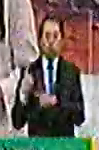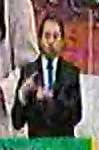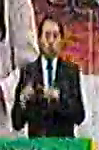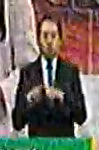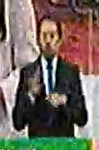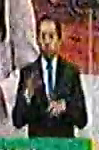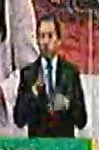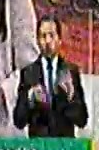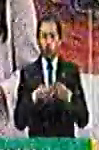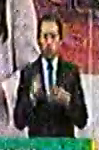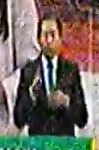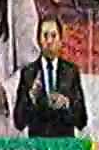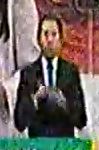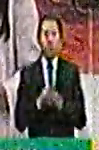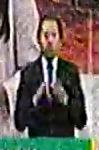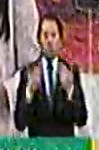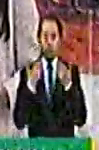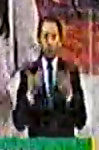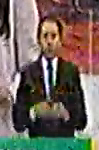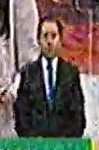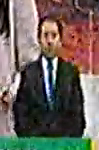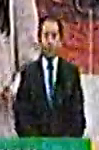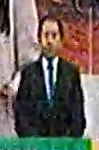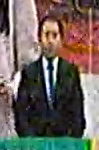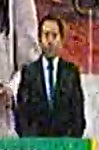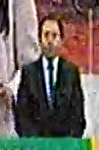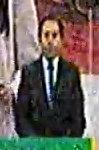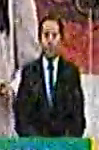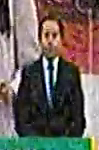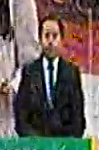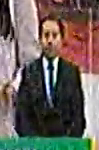distintos medios de comunicación. Muchas gracias.